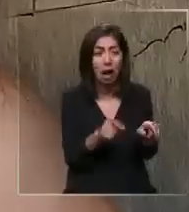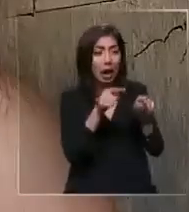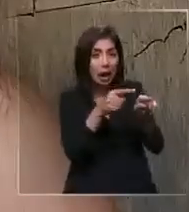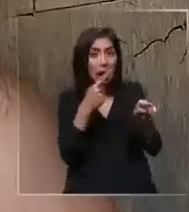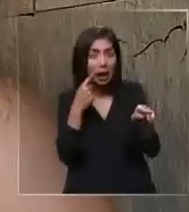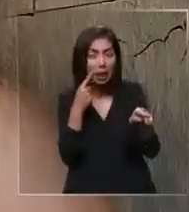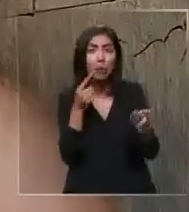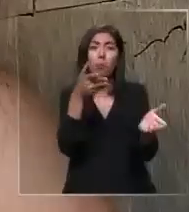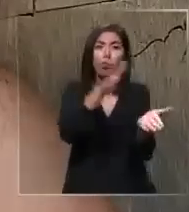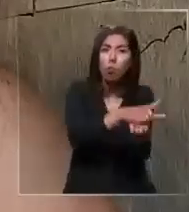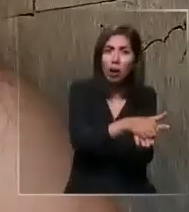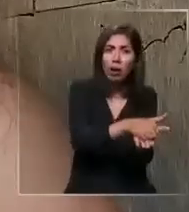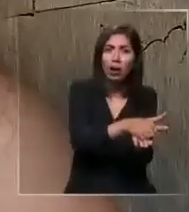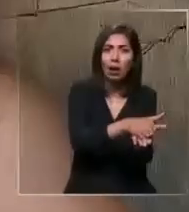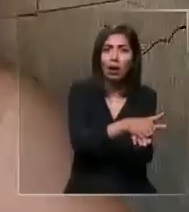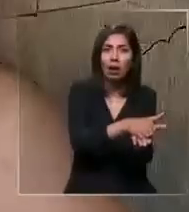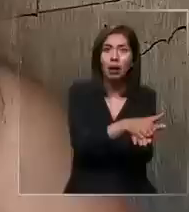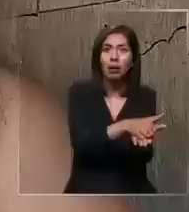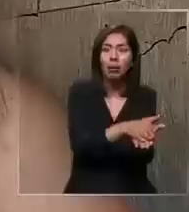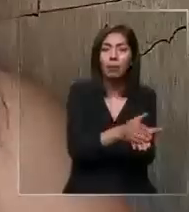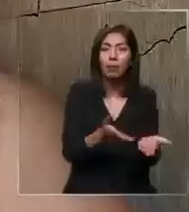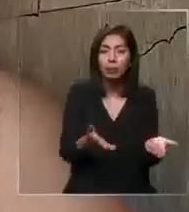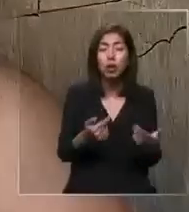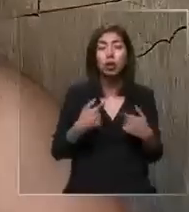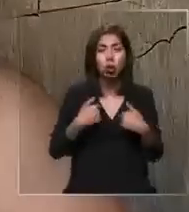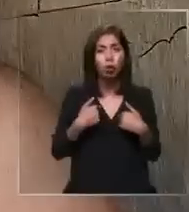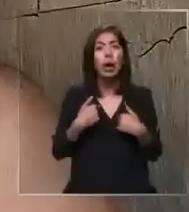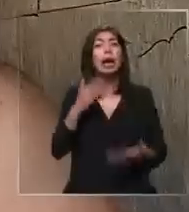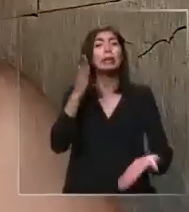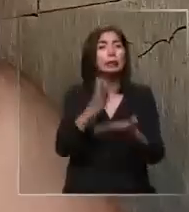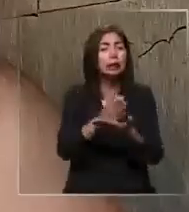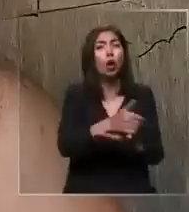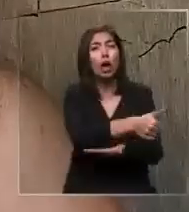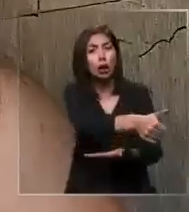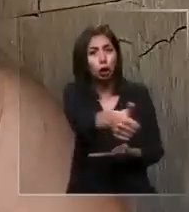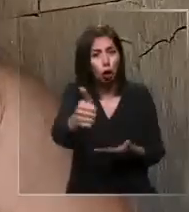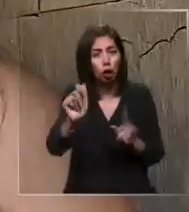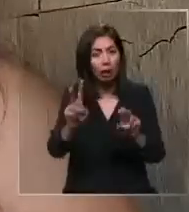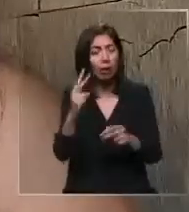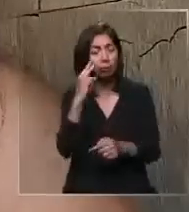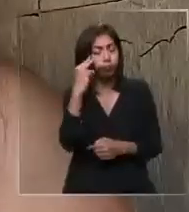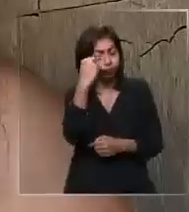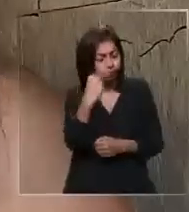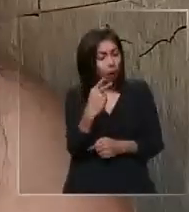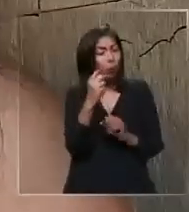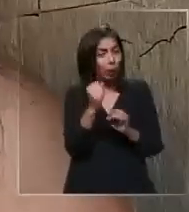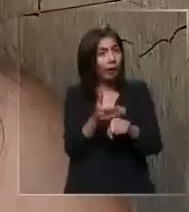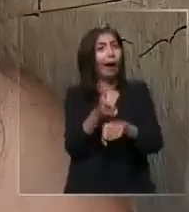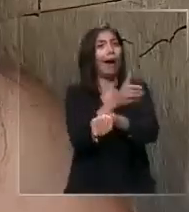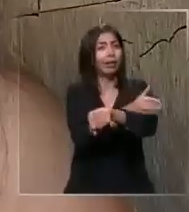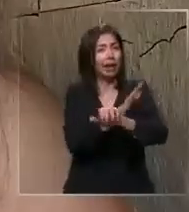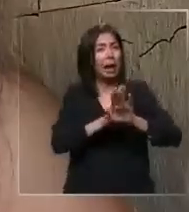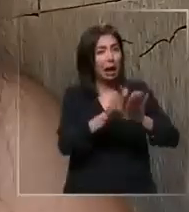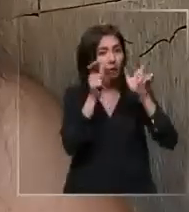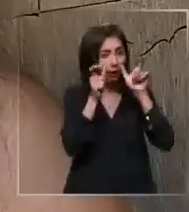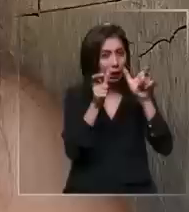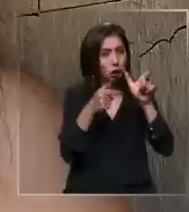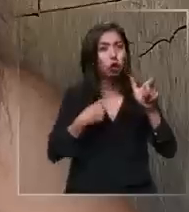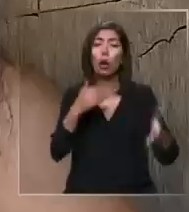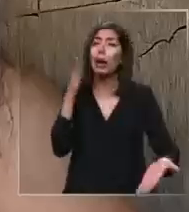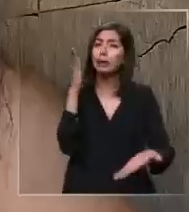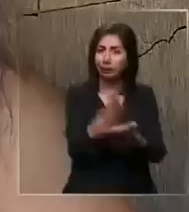lo mataron para seguir salvando vidas. Exijo meas culpas porque esto se pudo evitar y exijo acciones